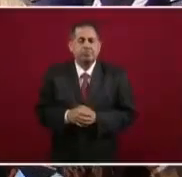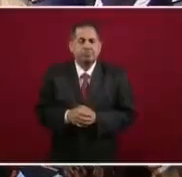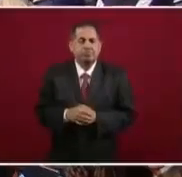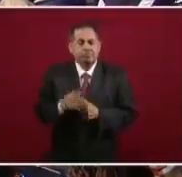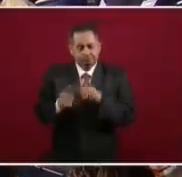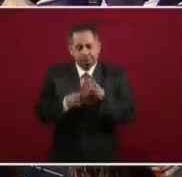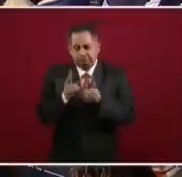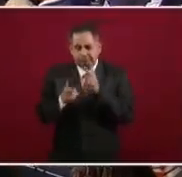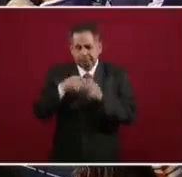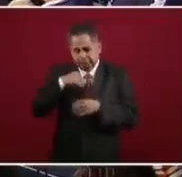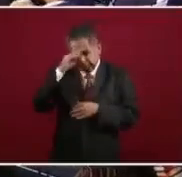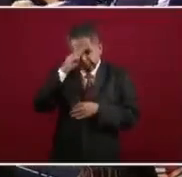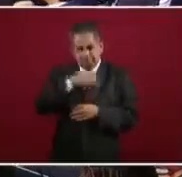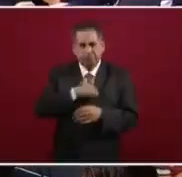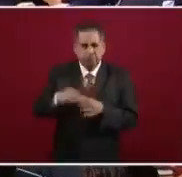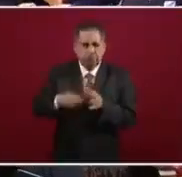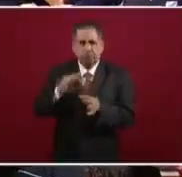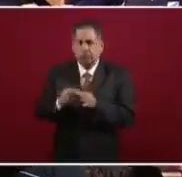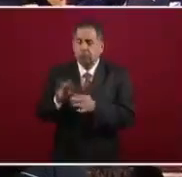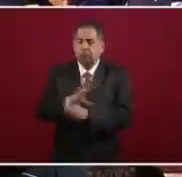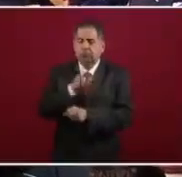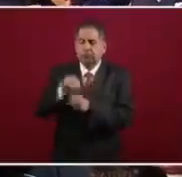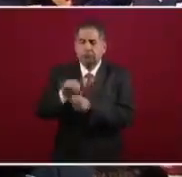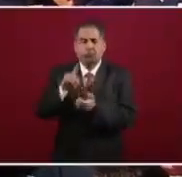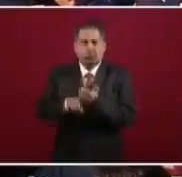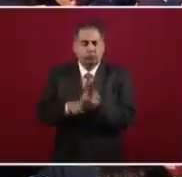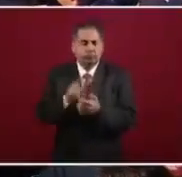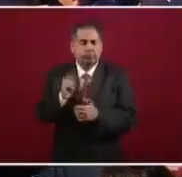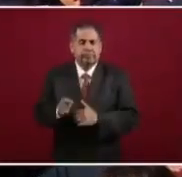vamos nosotros a cumplir en todo